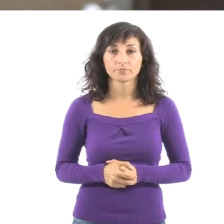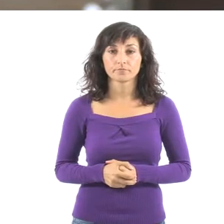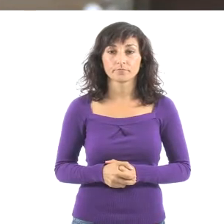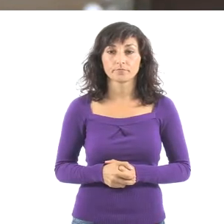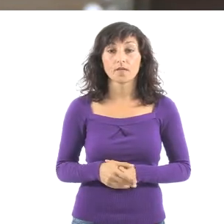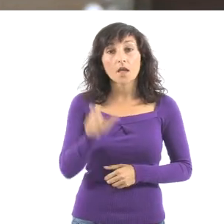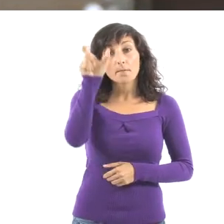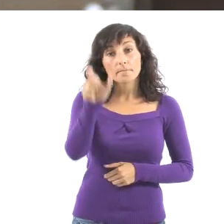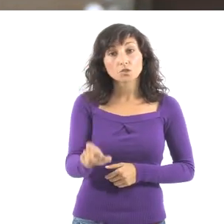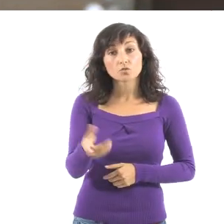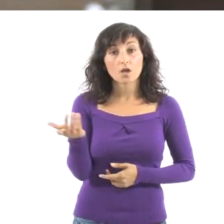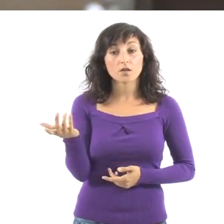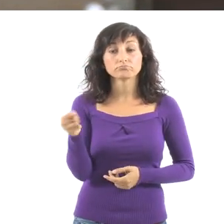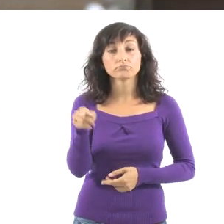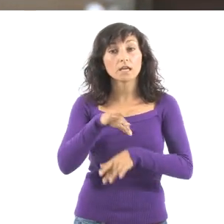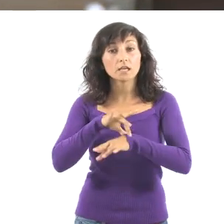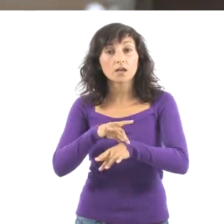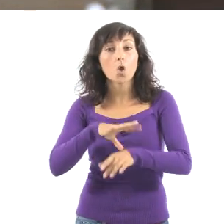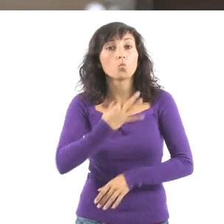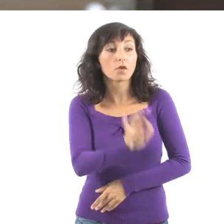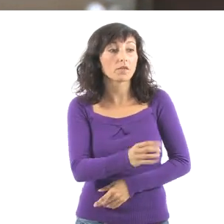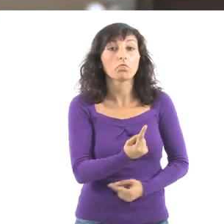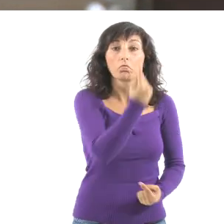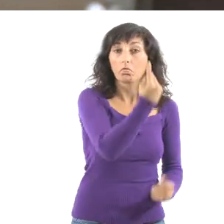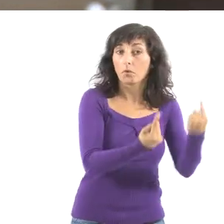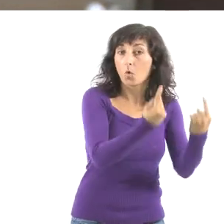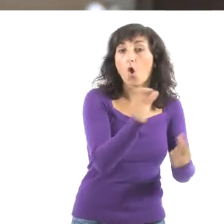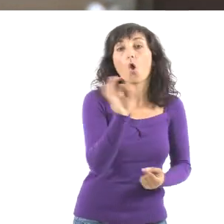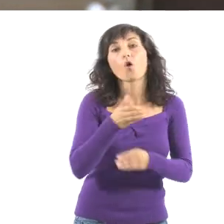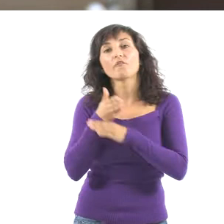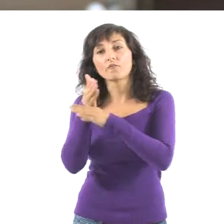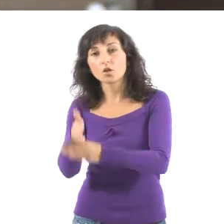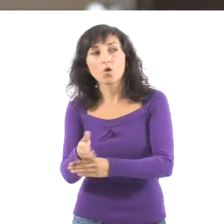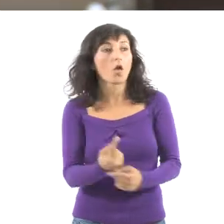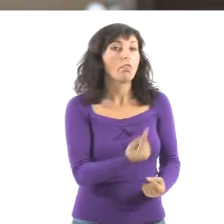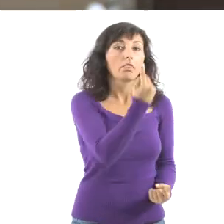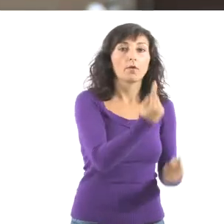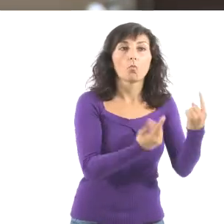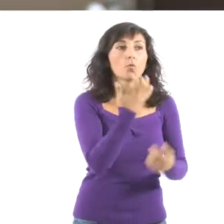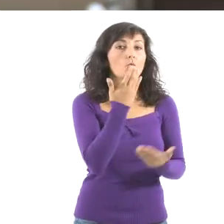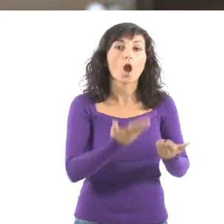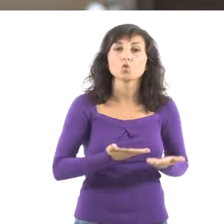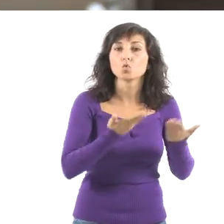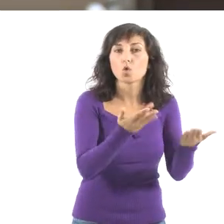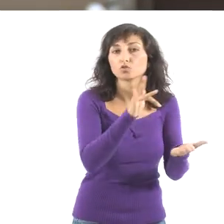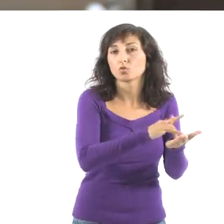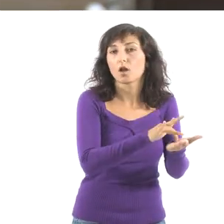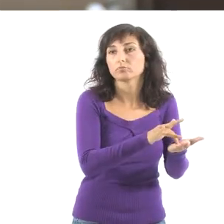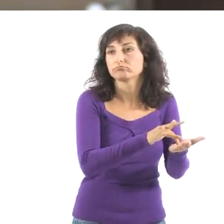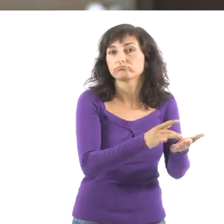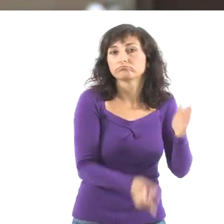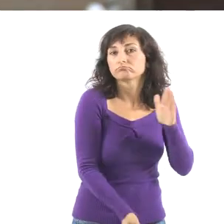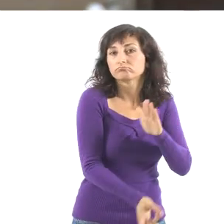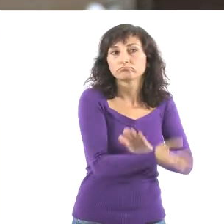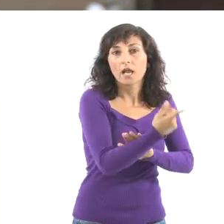vidente puede tener un carácter ocasional o permanente. Ocasional cuando nos referimos a una ayuda prestada en un momento determinado, ante